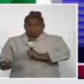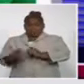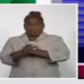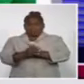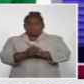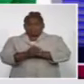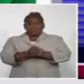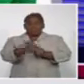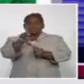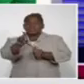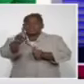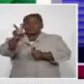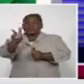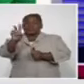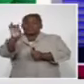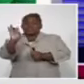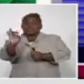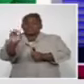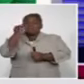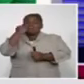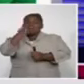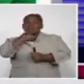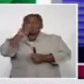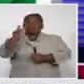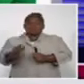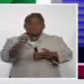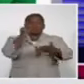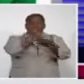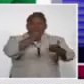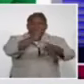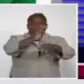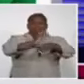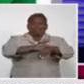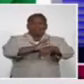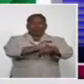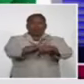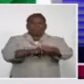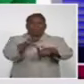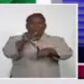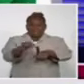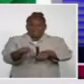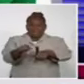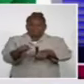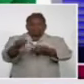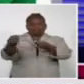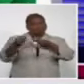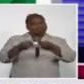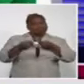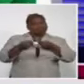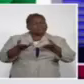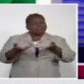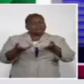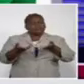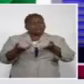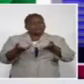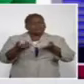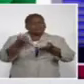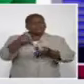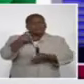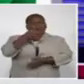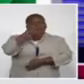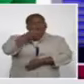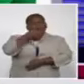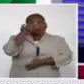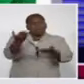127 más que el número de diagnosticados. Esto es lo que nos permite, como yo a veces menciono, un